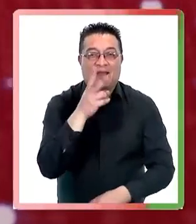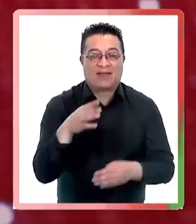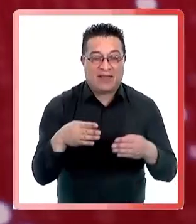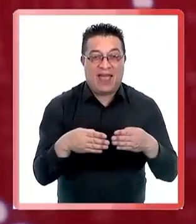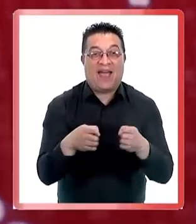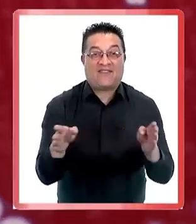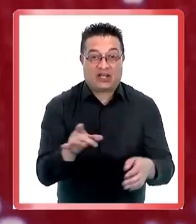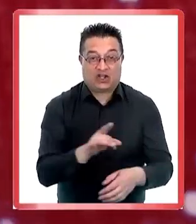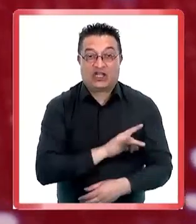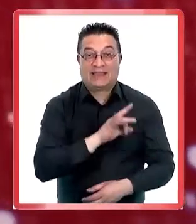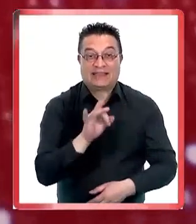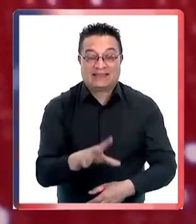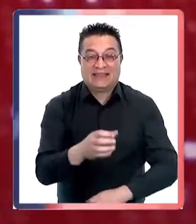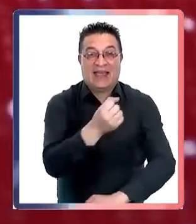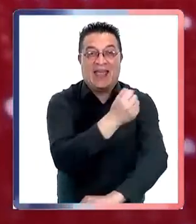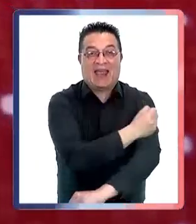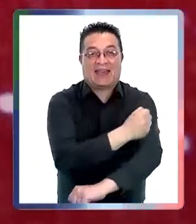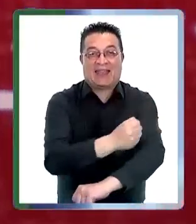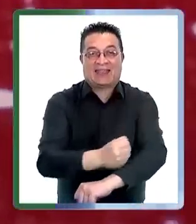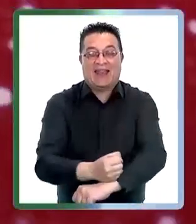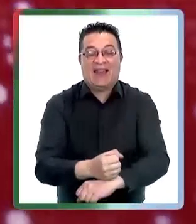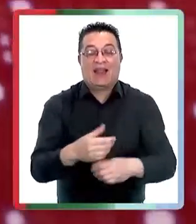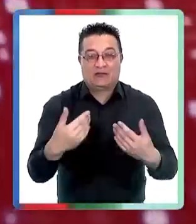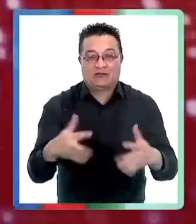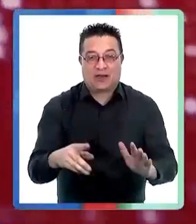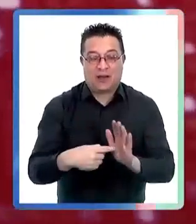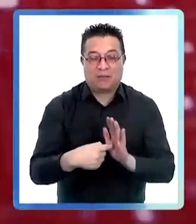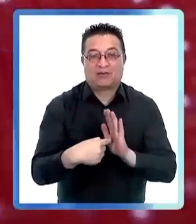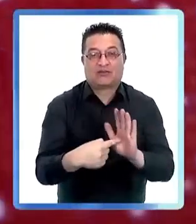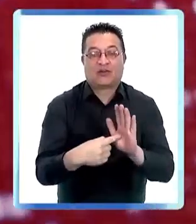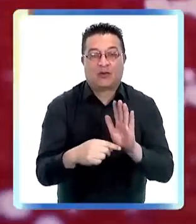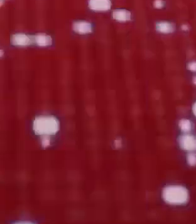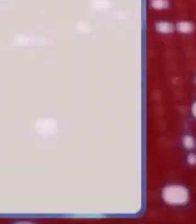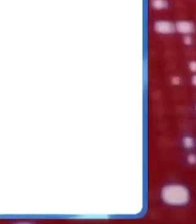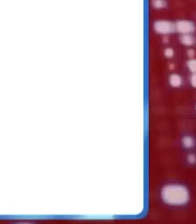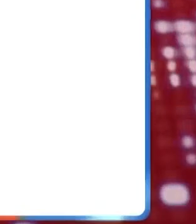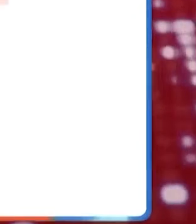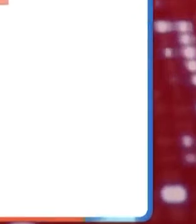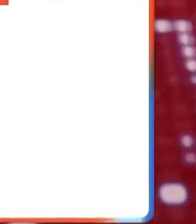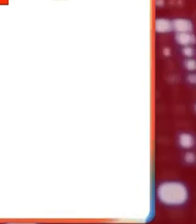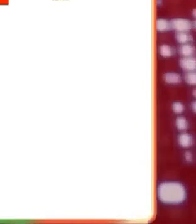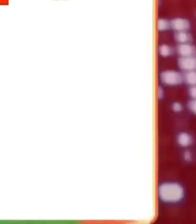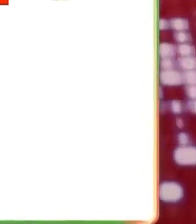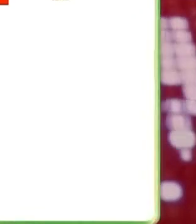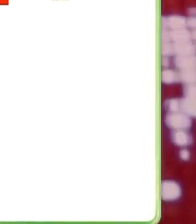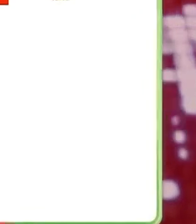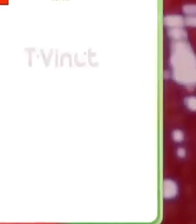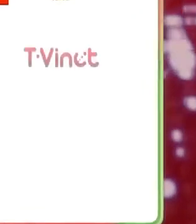Abierta de Chile. Arcatel presentó Portavoz Noticias.